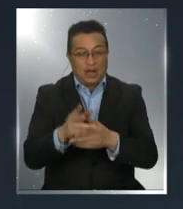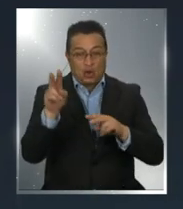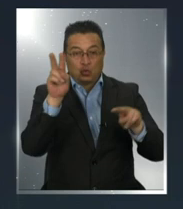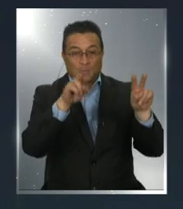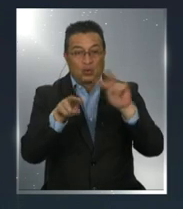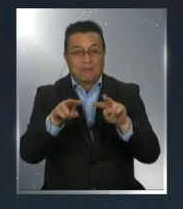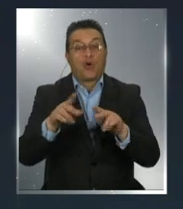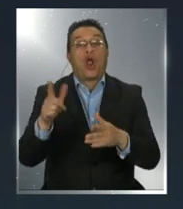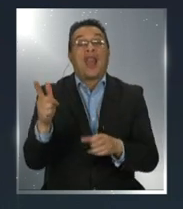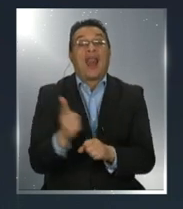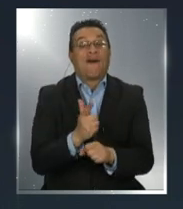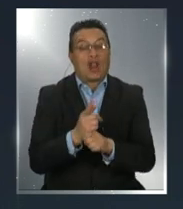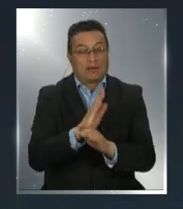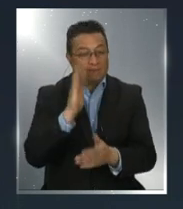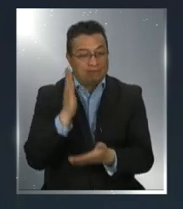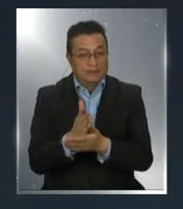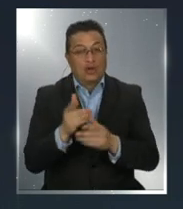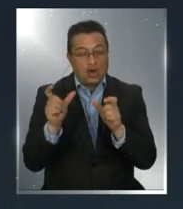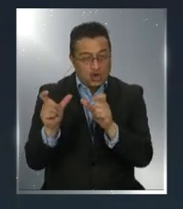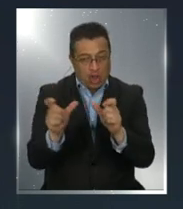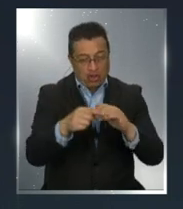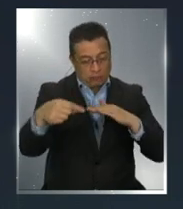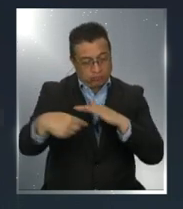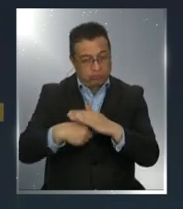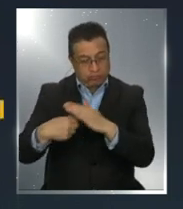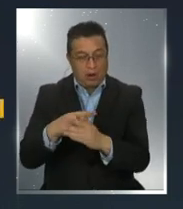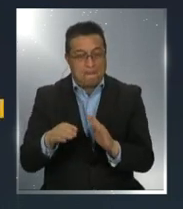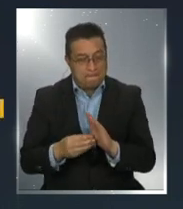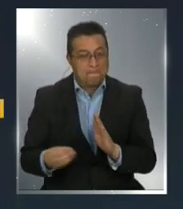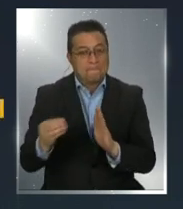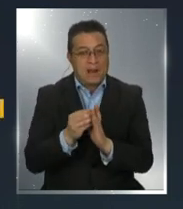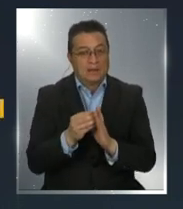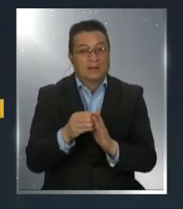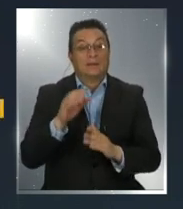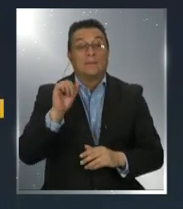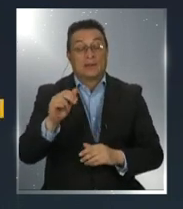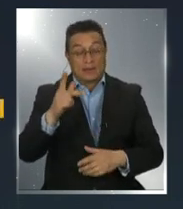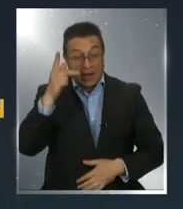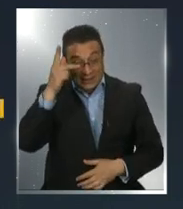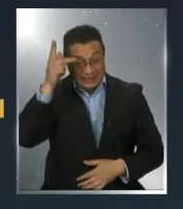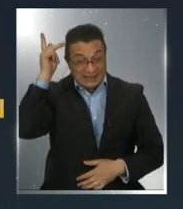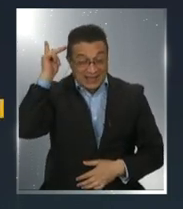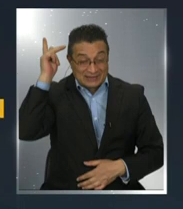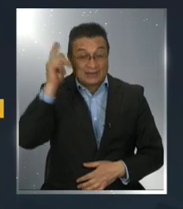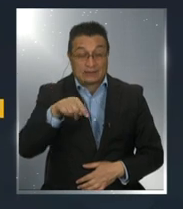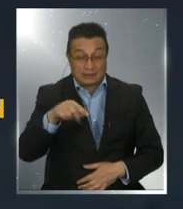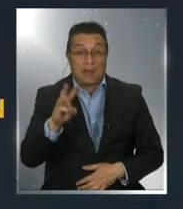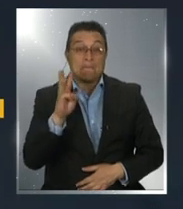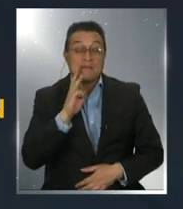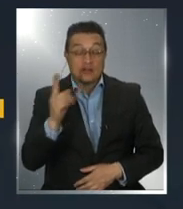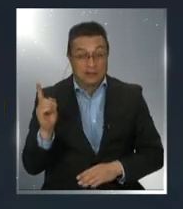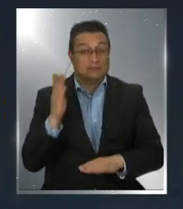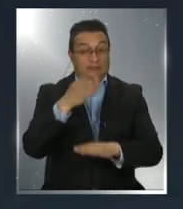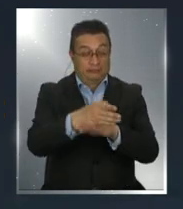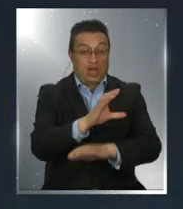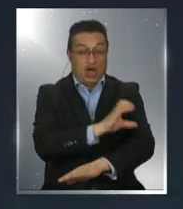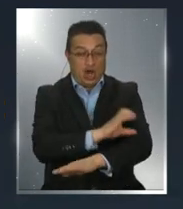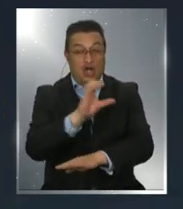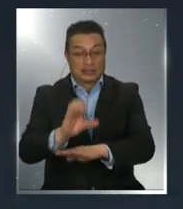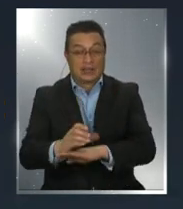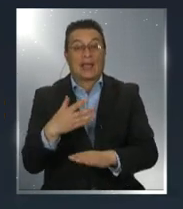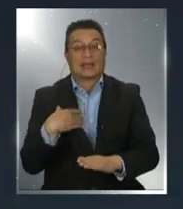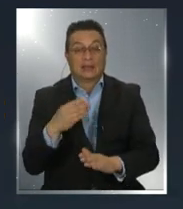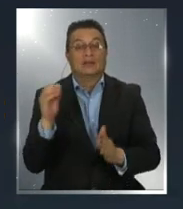laboral y reforzar el control de fronteras e ingreso de migrantes. Mientras que José Antonio Kast, quien llega este miércoles a Colchane, quiere implementar